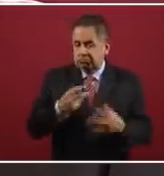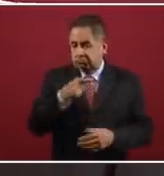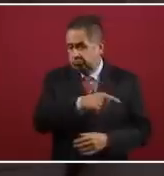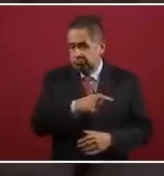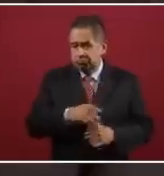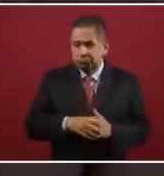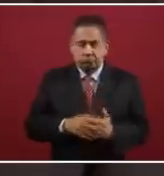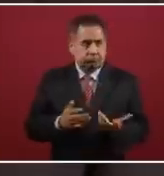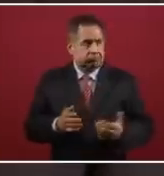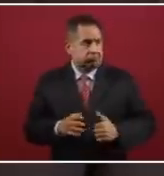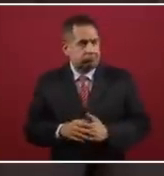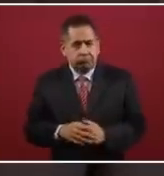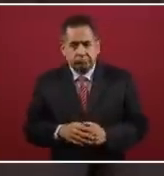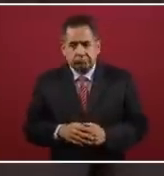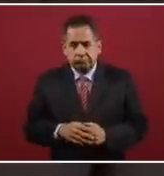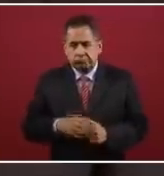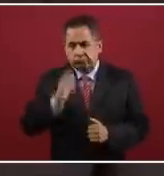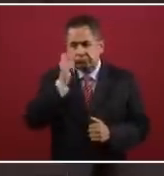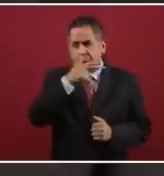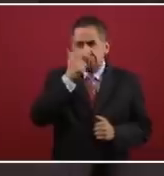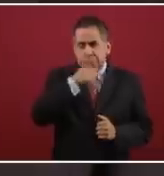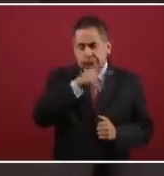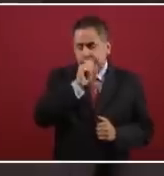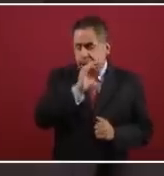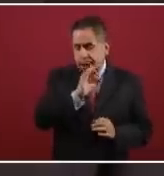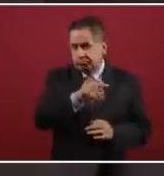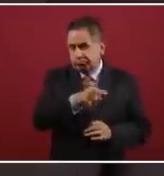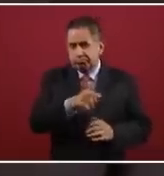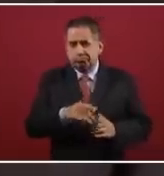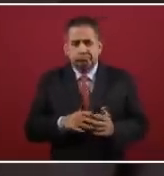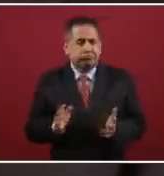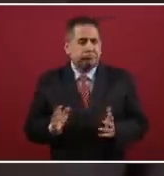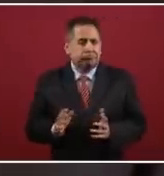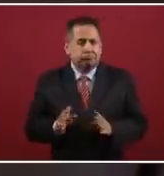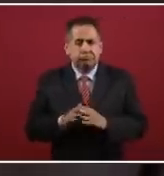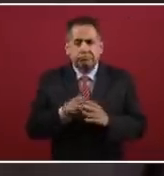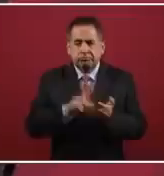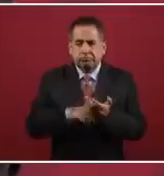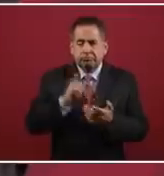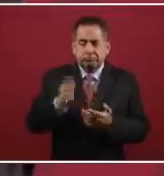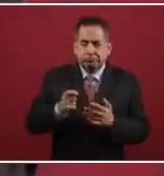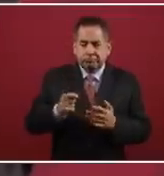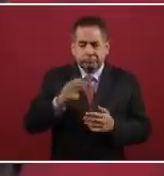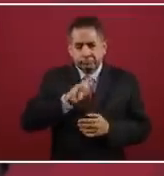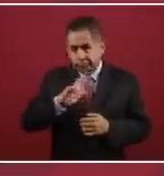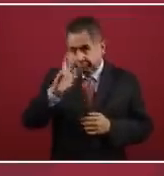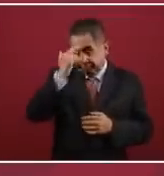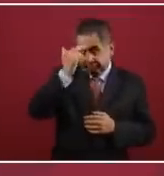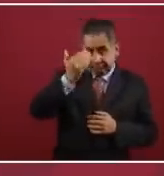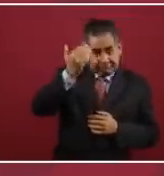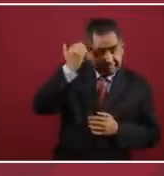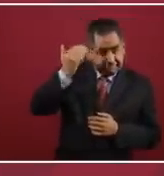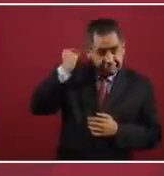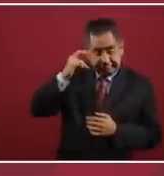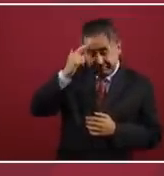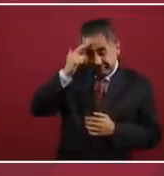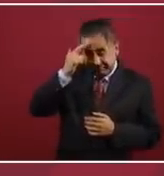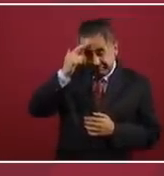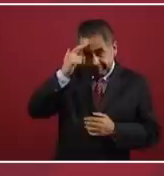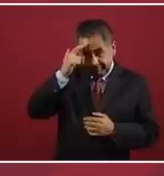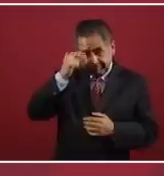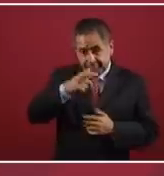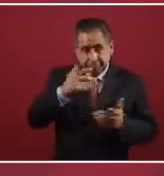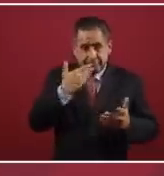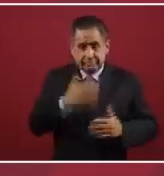En el caso de Chihuahua, nada más es cosa de recordar, un